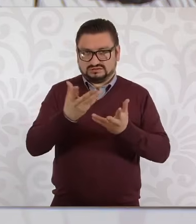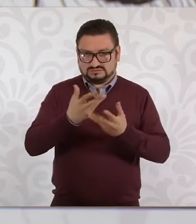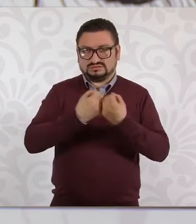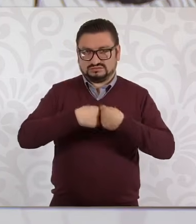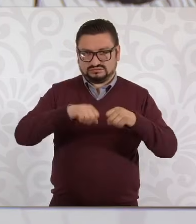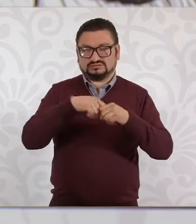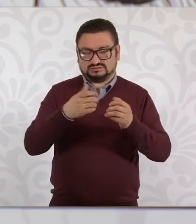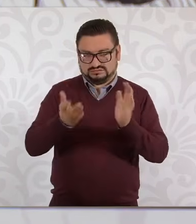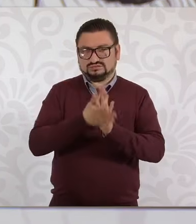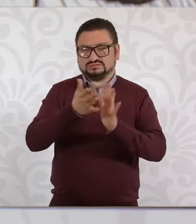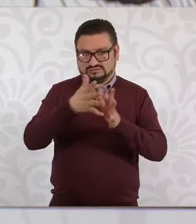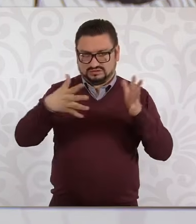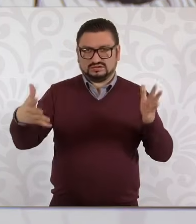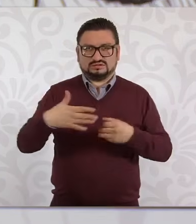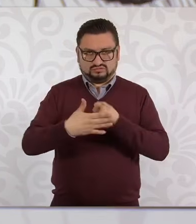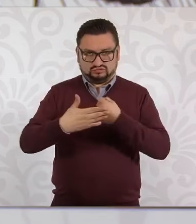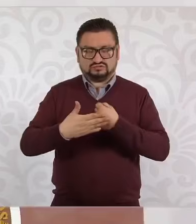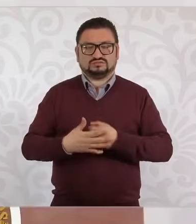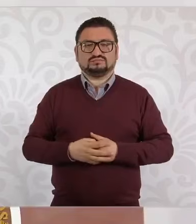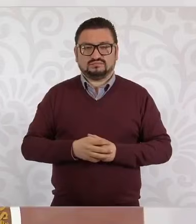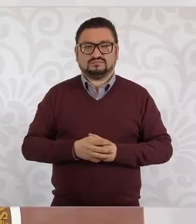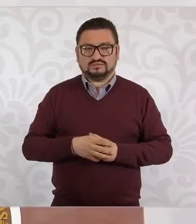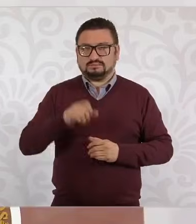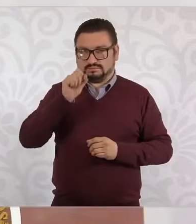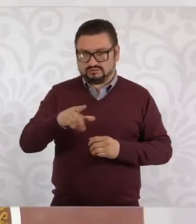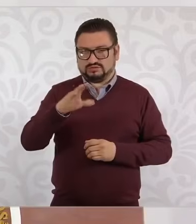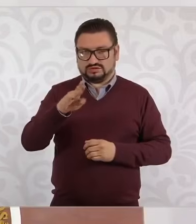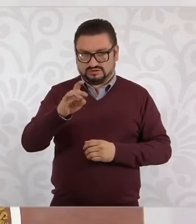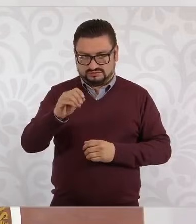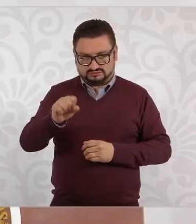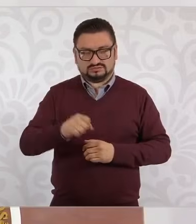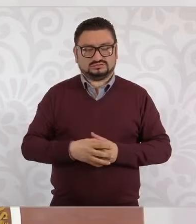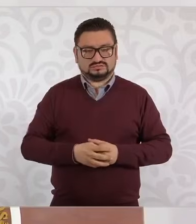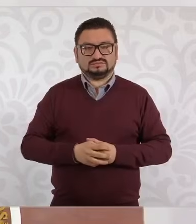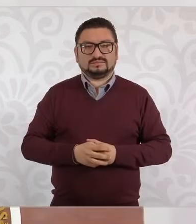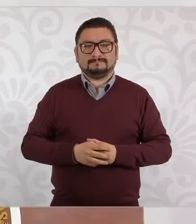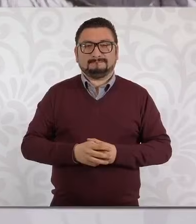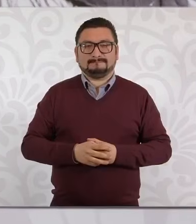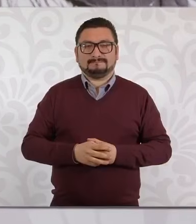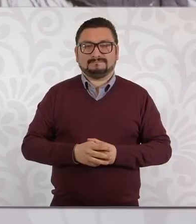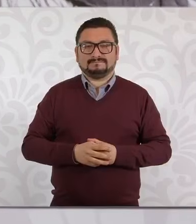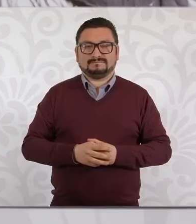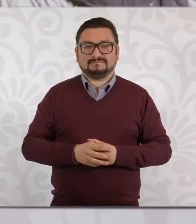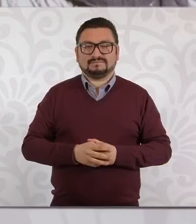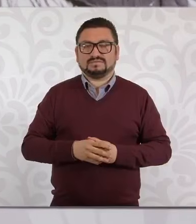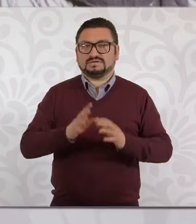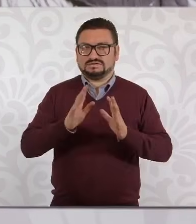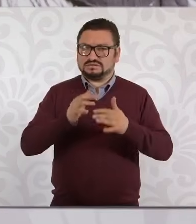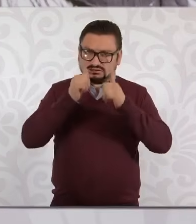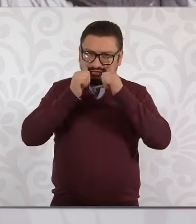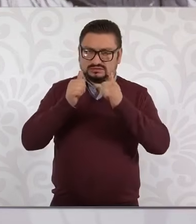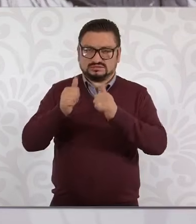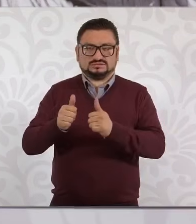un hospital muy grande, también en Los Cabos. Y se está atendiendo